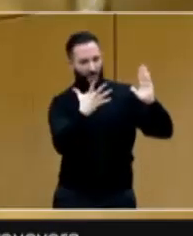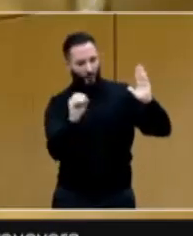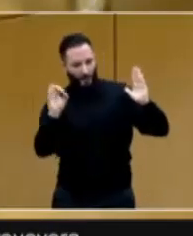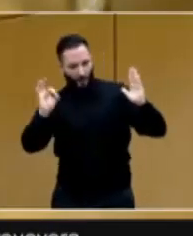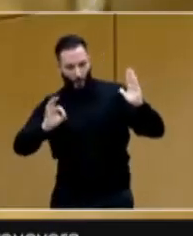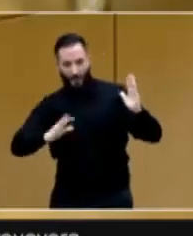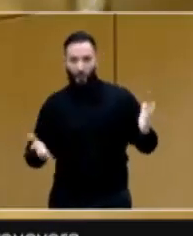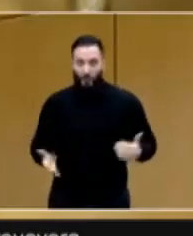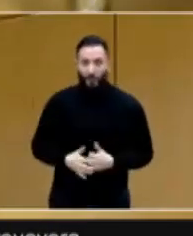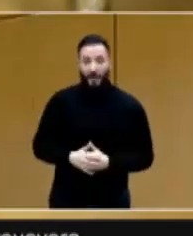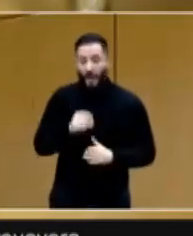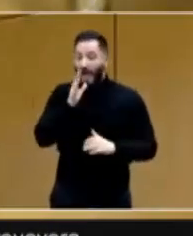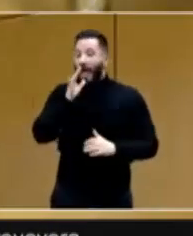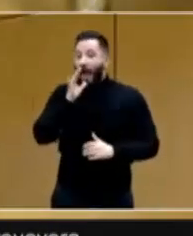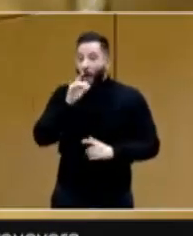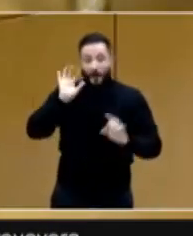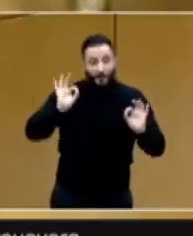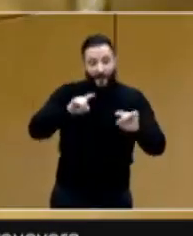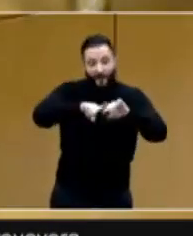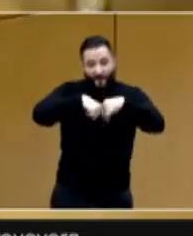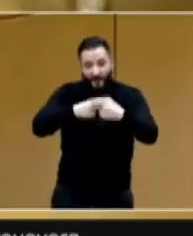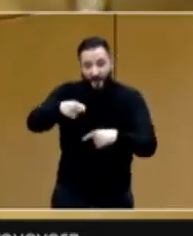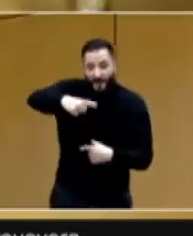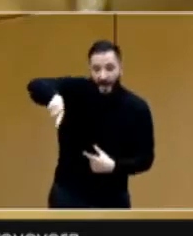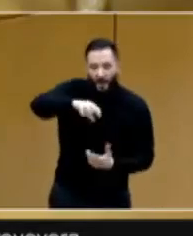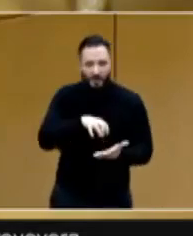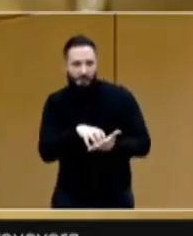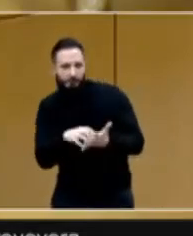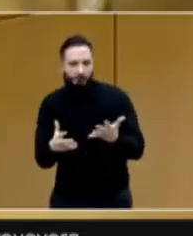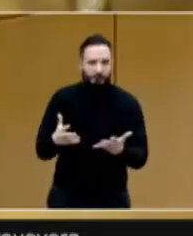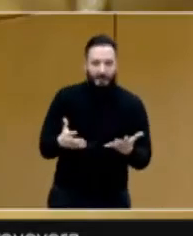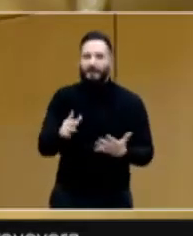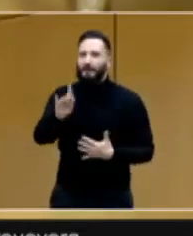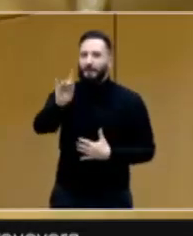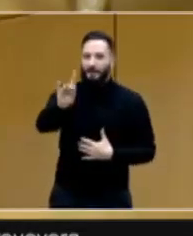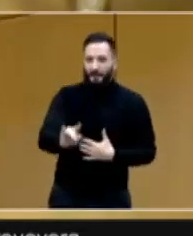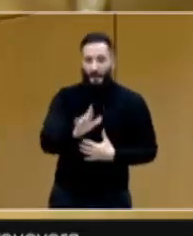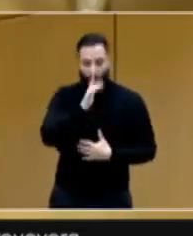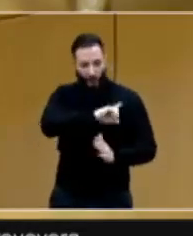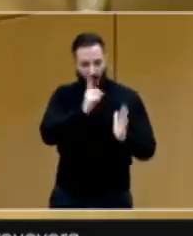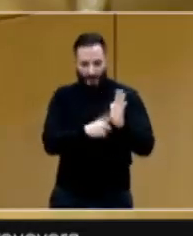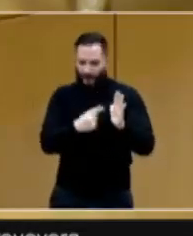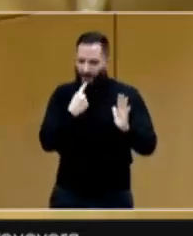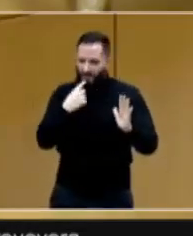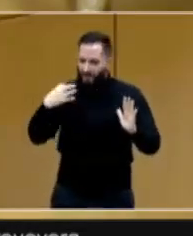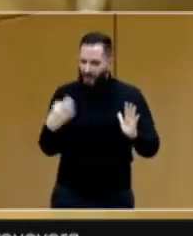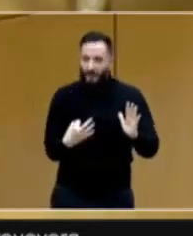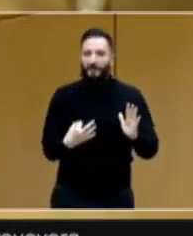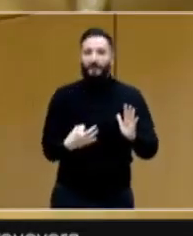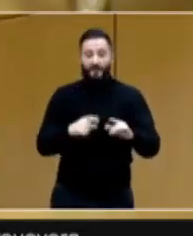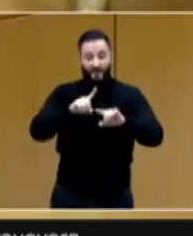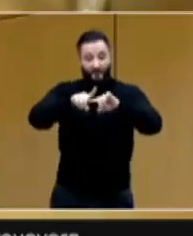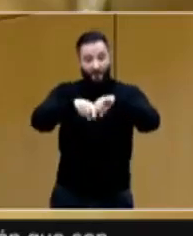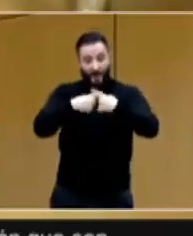dirán lo único que pasa es que ahora son las familias las que están yendo a los juzgados sí correctamente porque eso es lo que ha dispuesto la ley que sea el familiar el que cuando